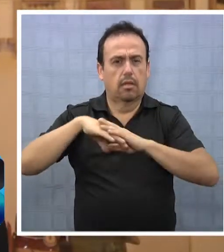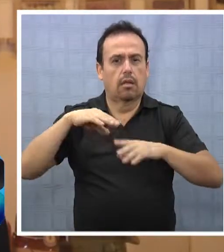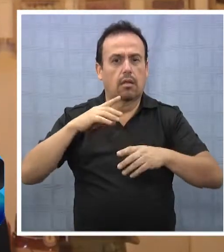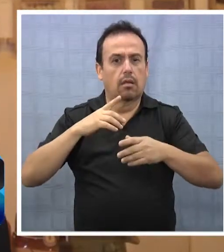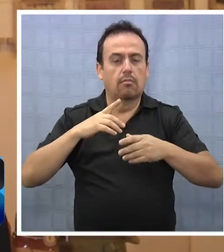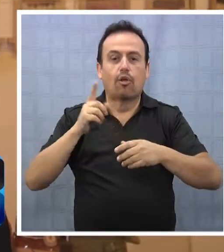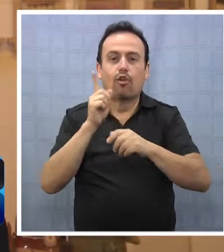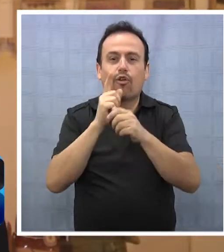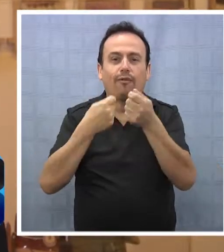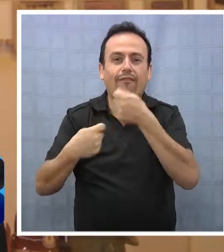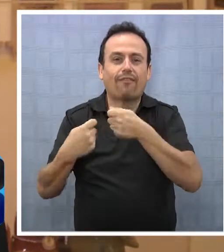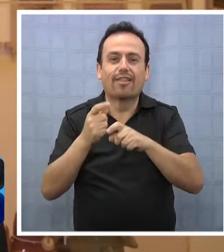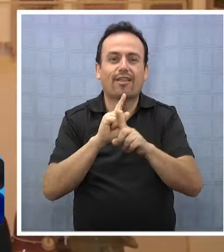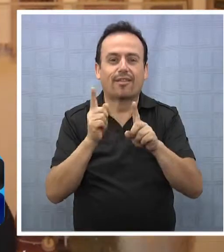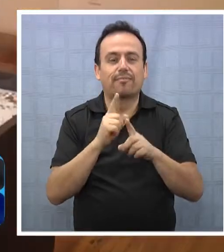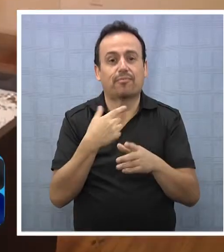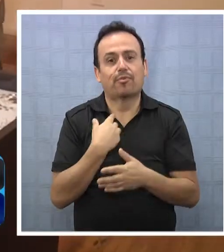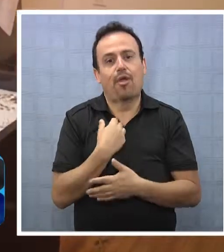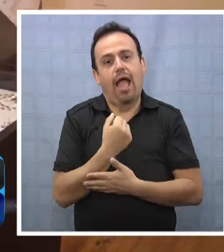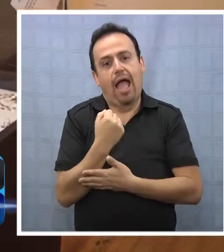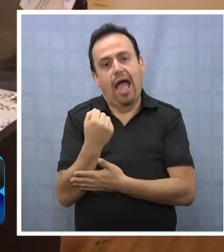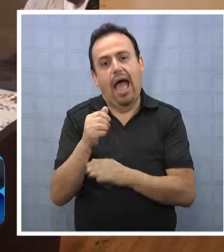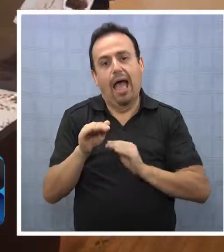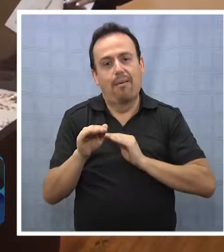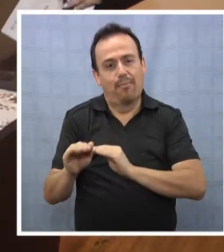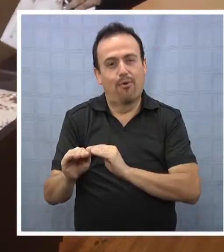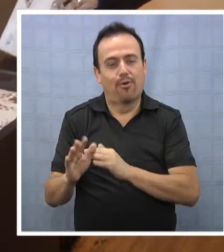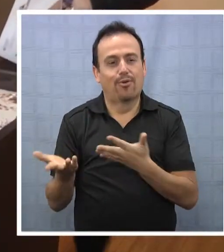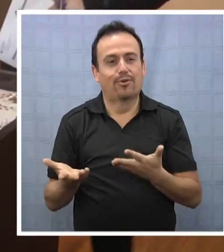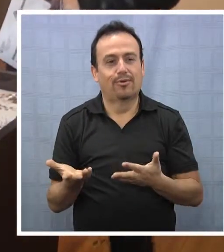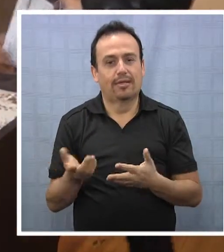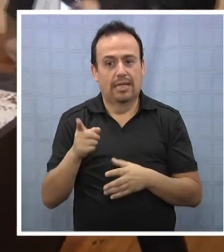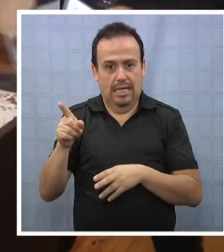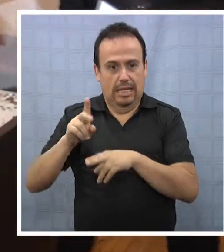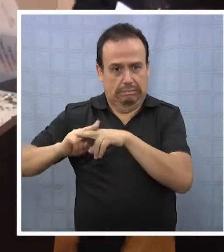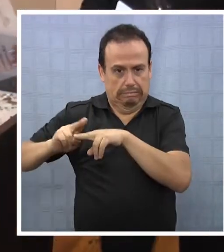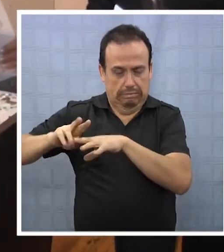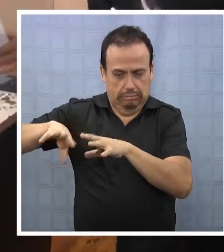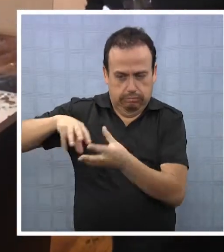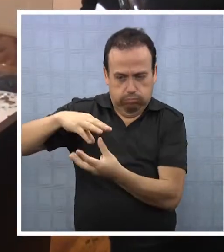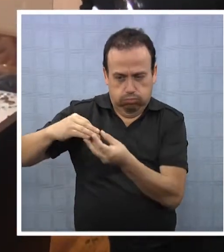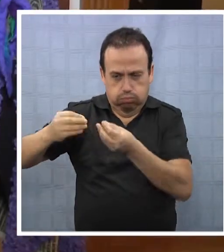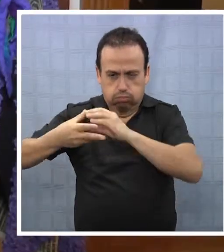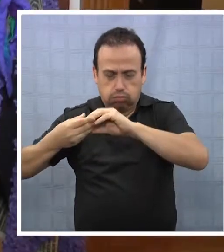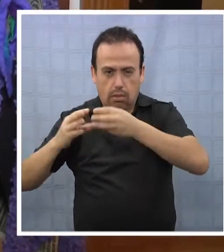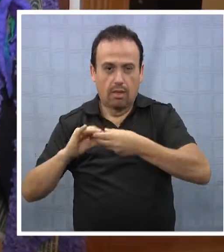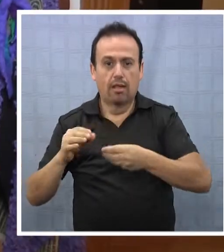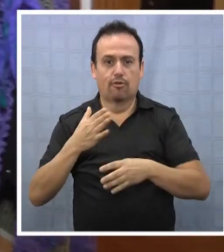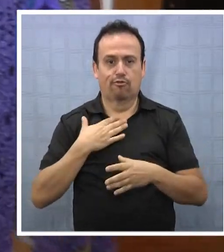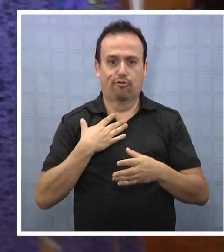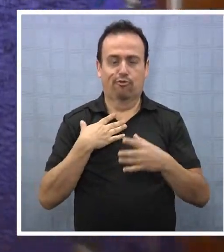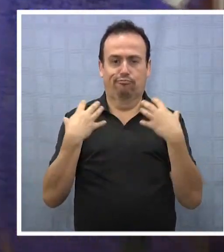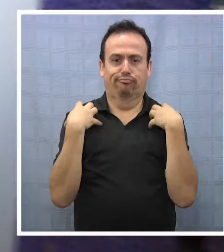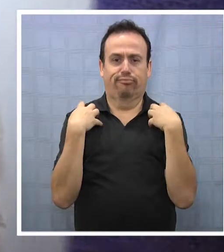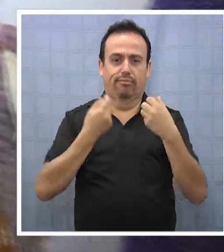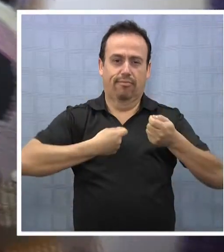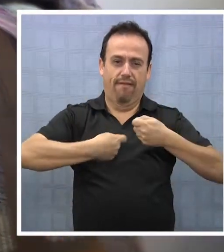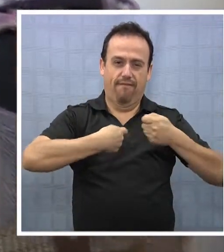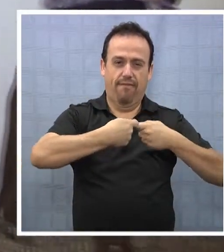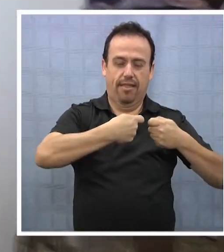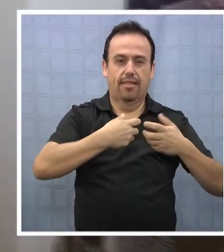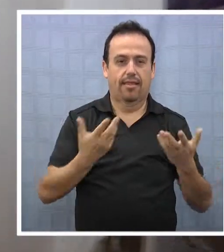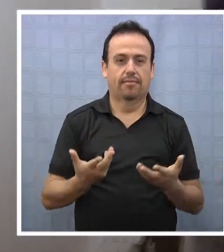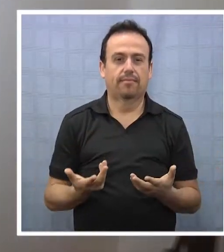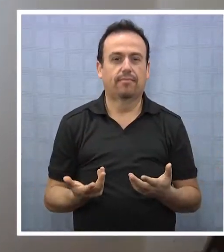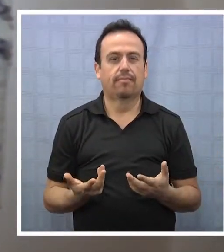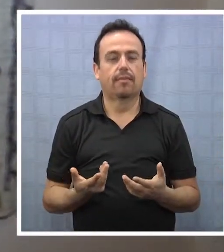vender. Y es ahí donde nosotros hacemos este apoyo, por lo tanto a nosotros nos interesa siempre,